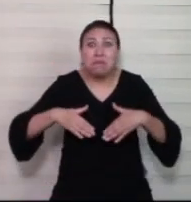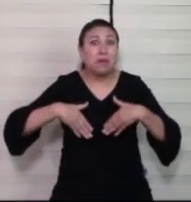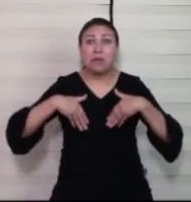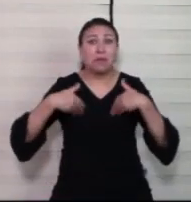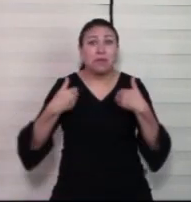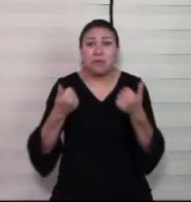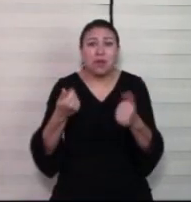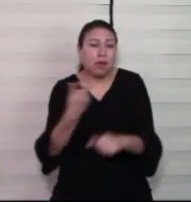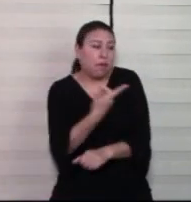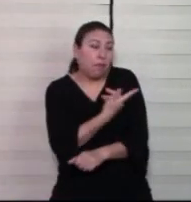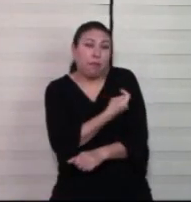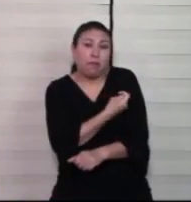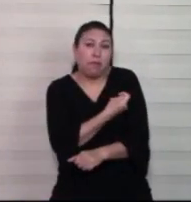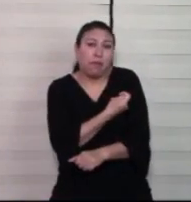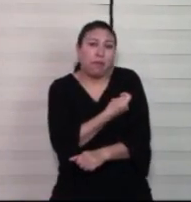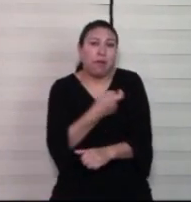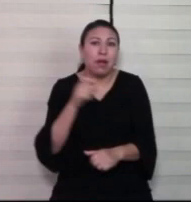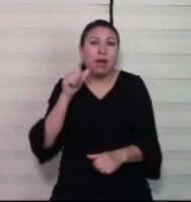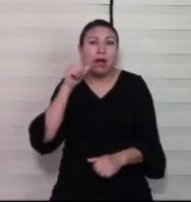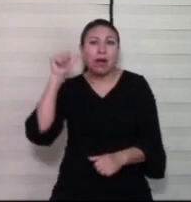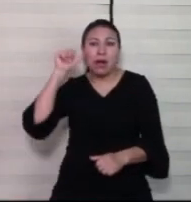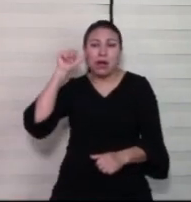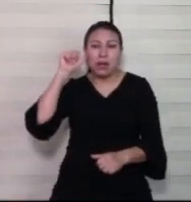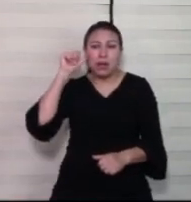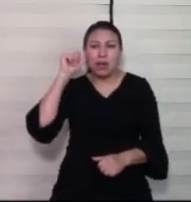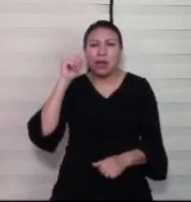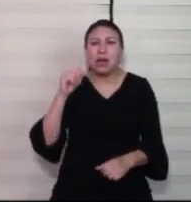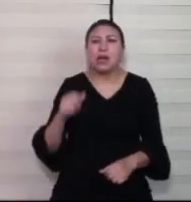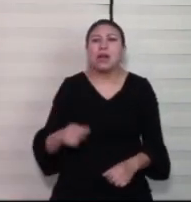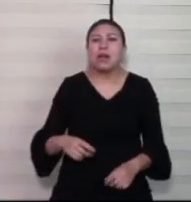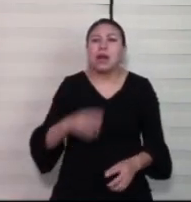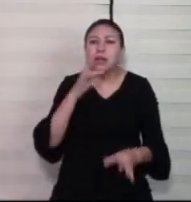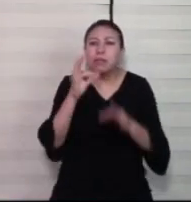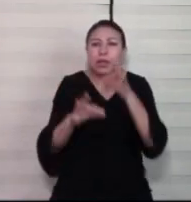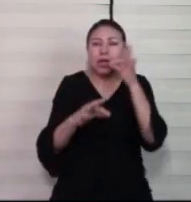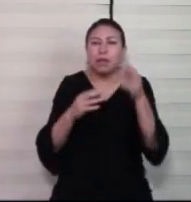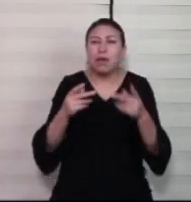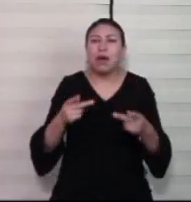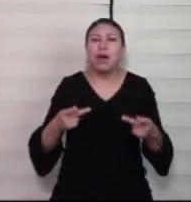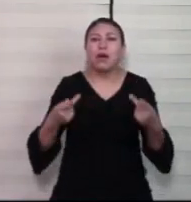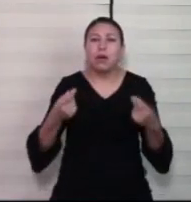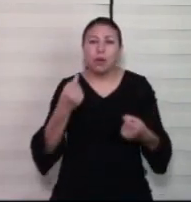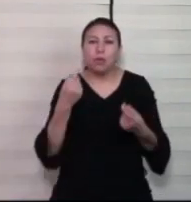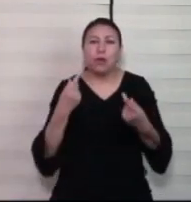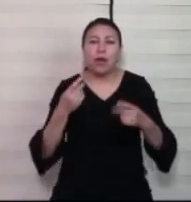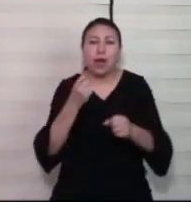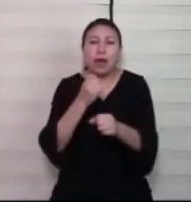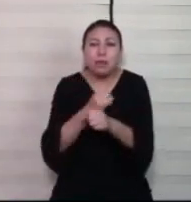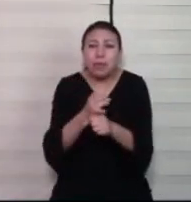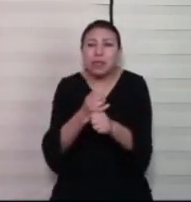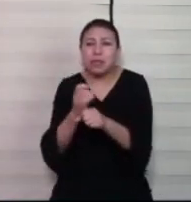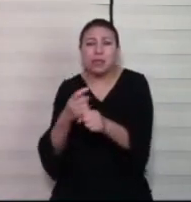Me mencionaban ayer, había hablado una experta en el tema, y decía que normalmente para que una vacuna